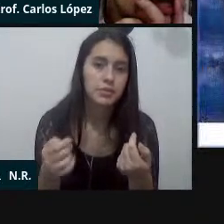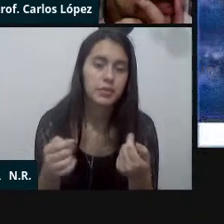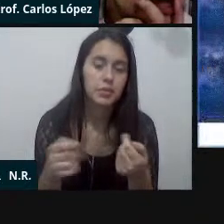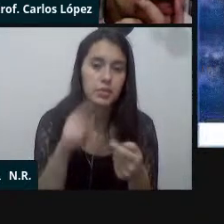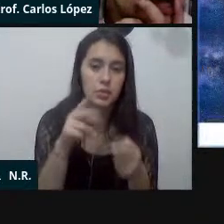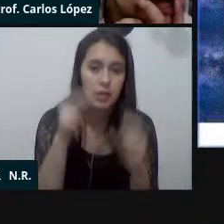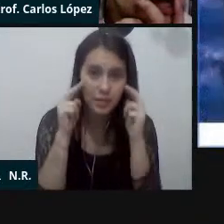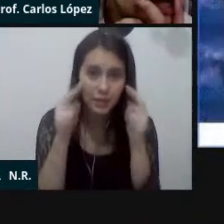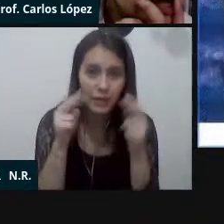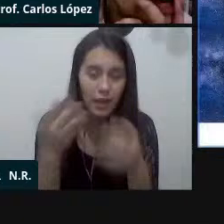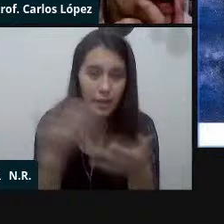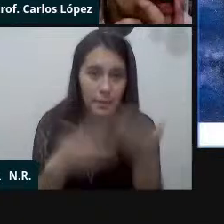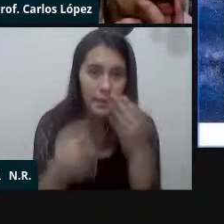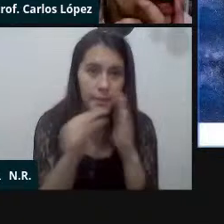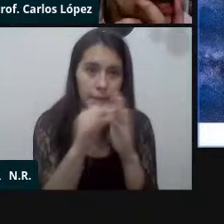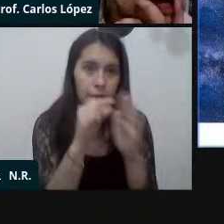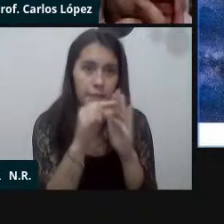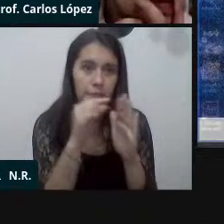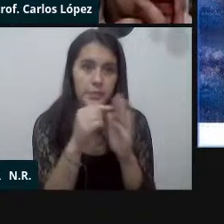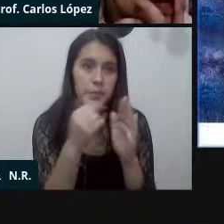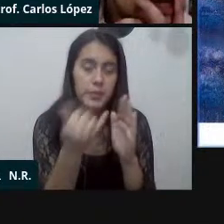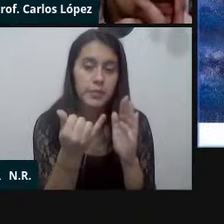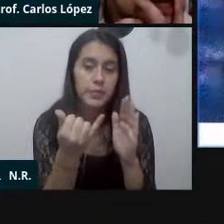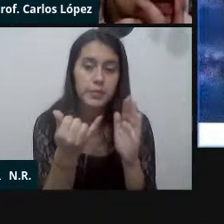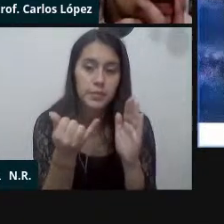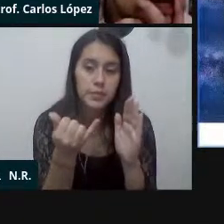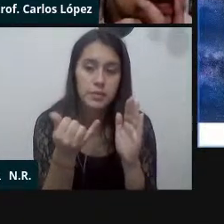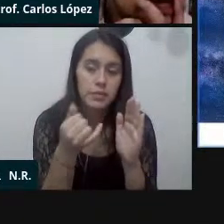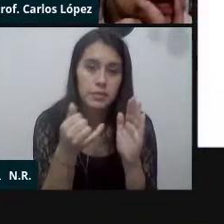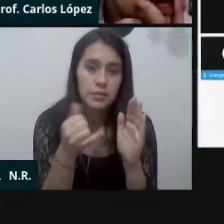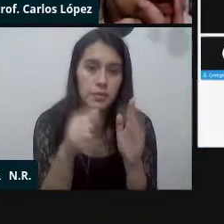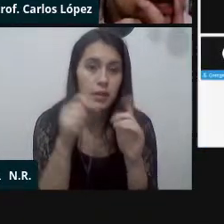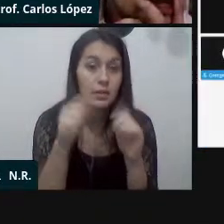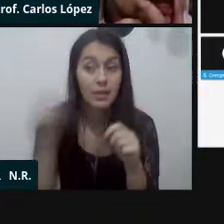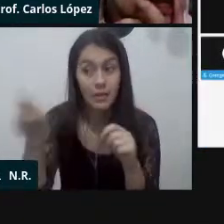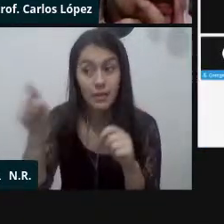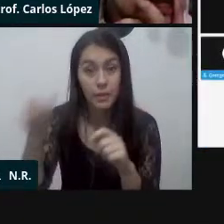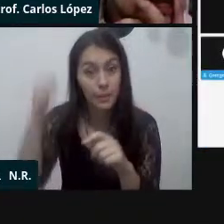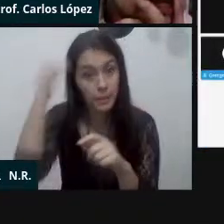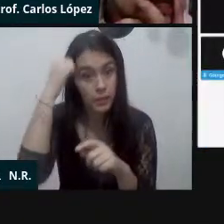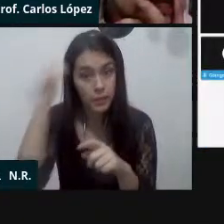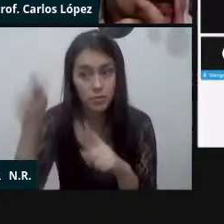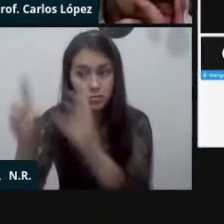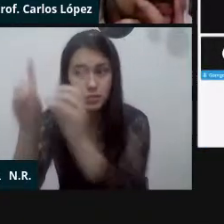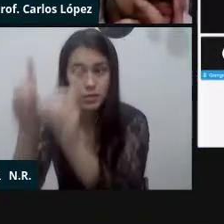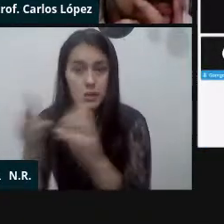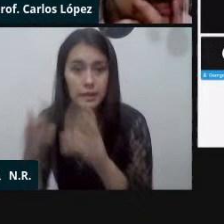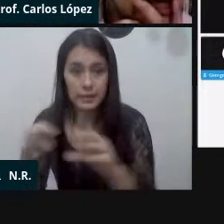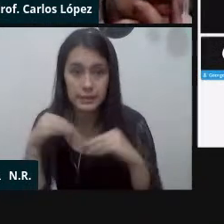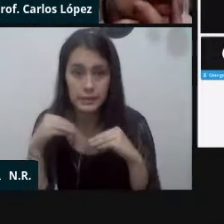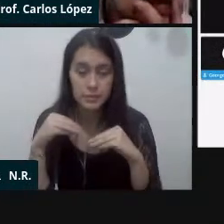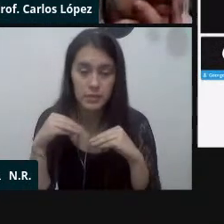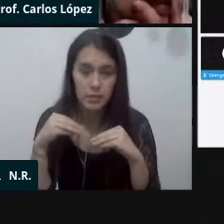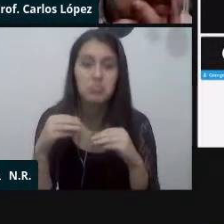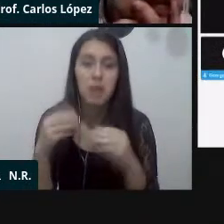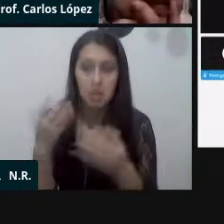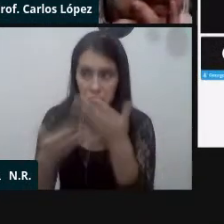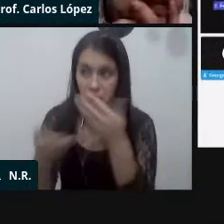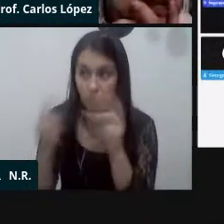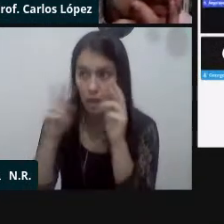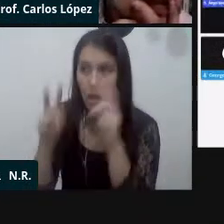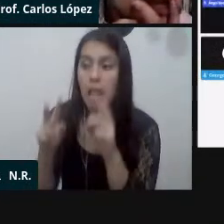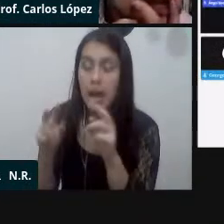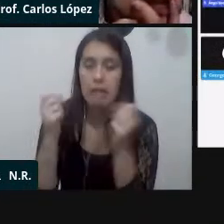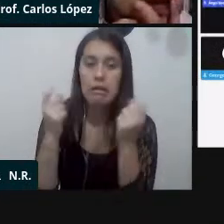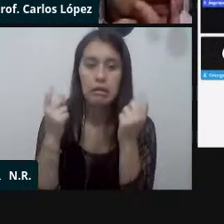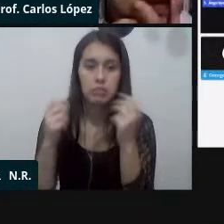mi pestaña. Y hasta que el profesor acepte que estoy compartiendo esa pantalla, pues se va a ver